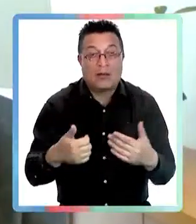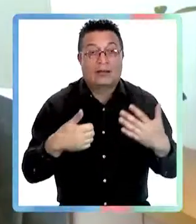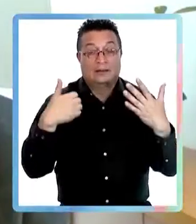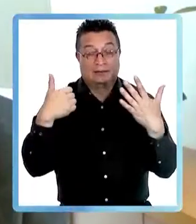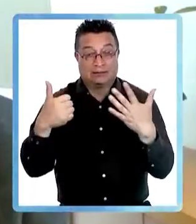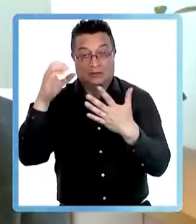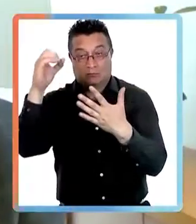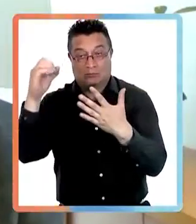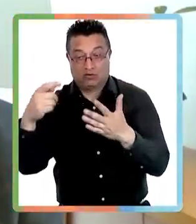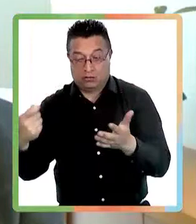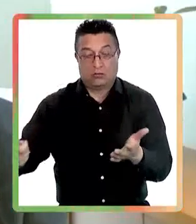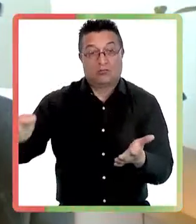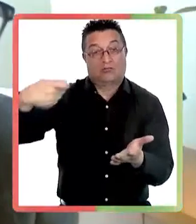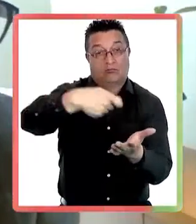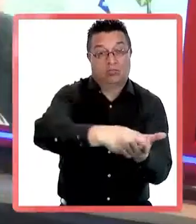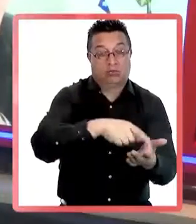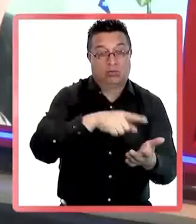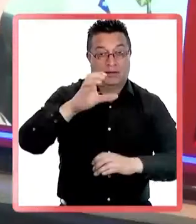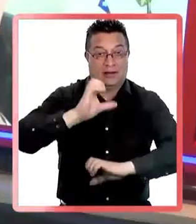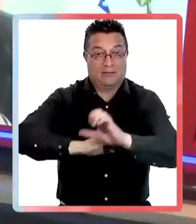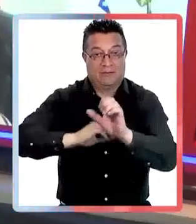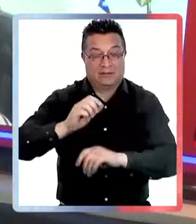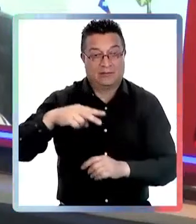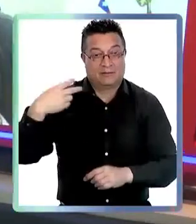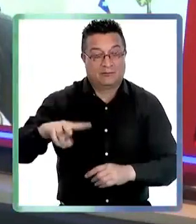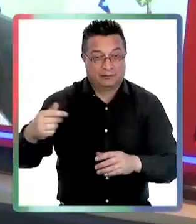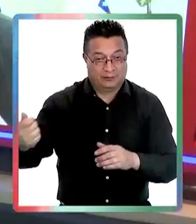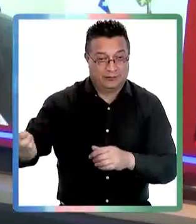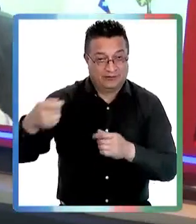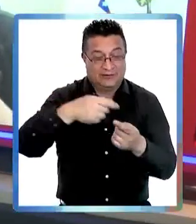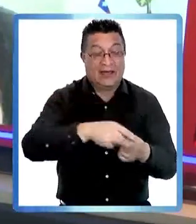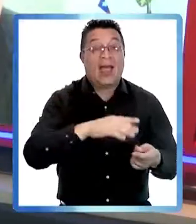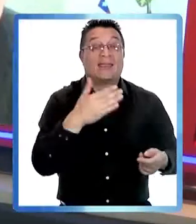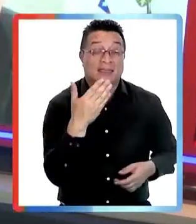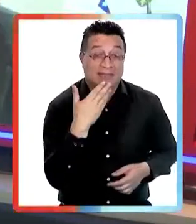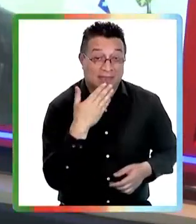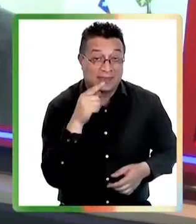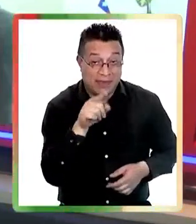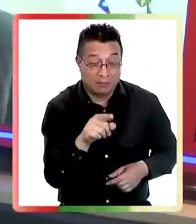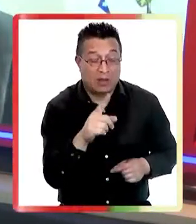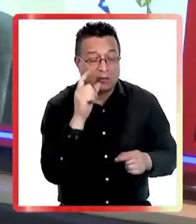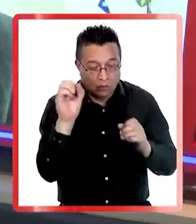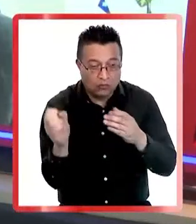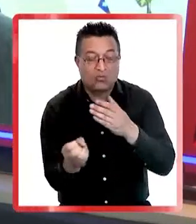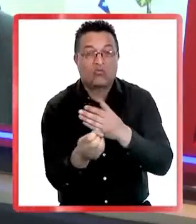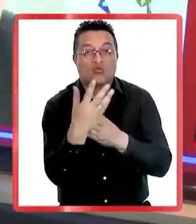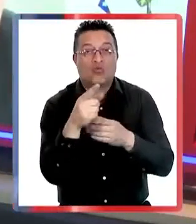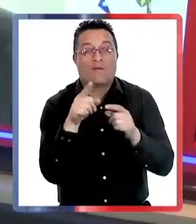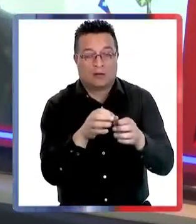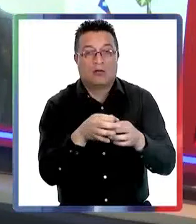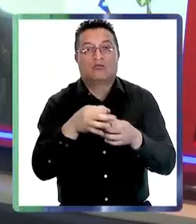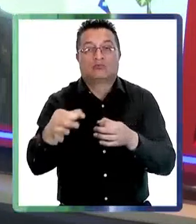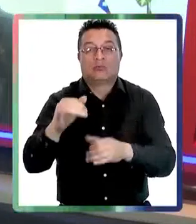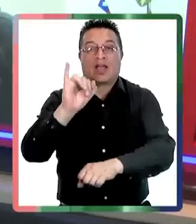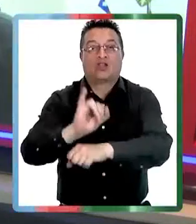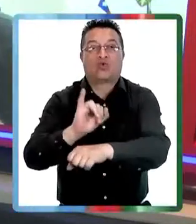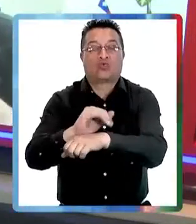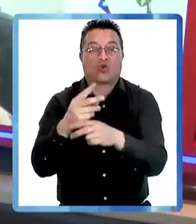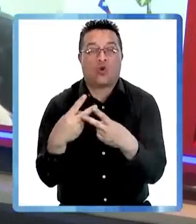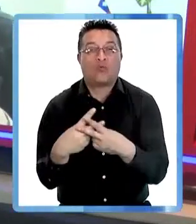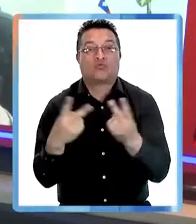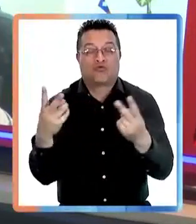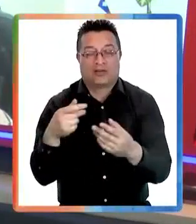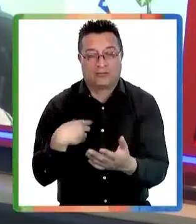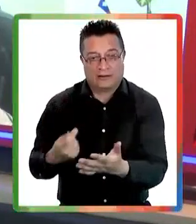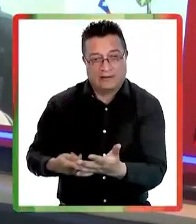el 6% del aporte del empleador, y también se crea una nueva entidad pública